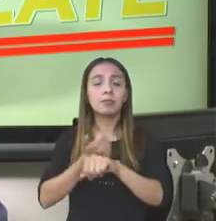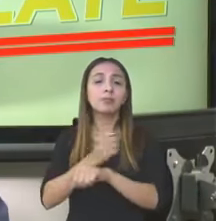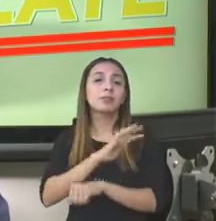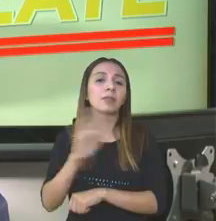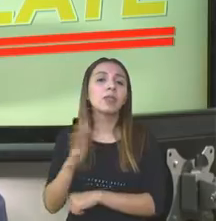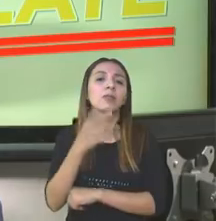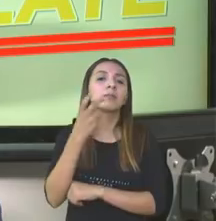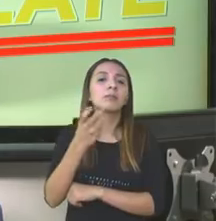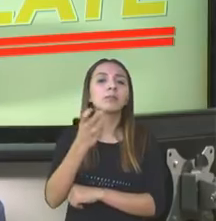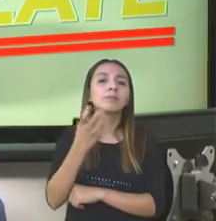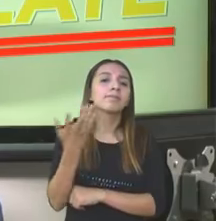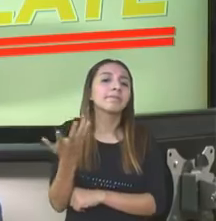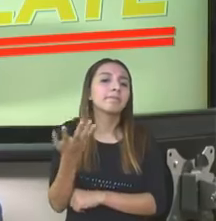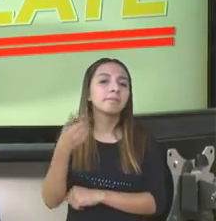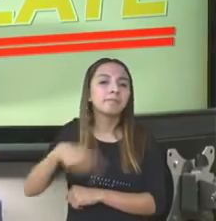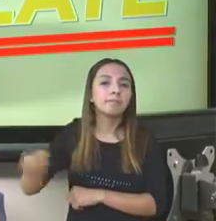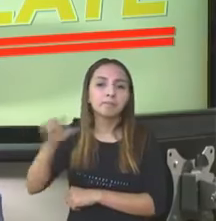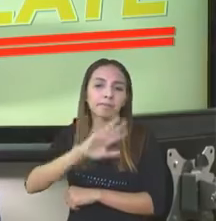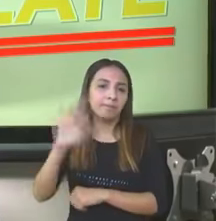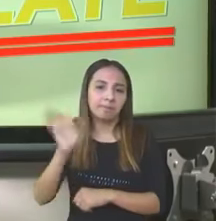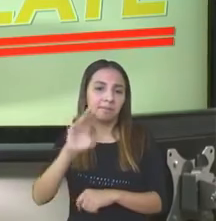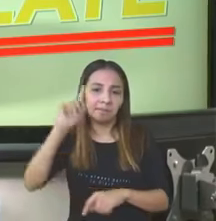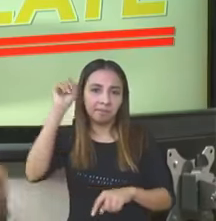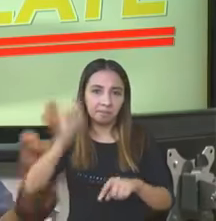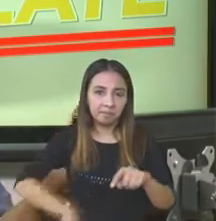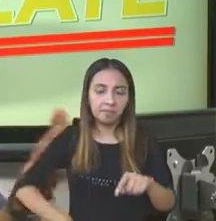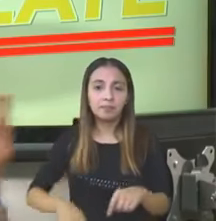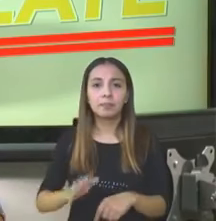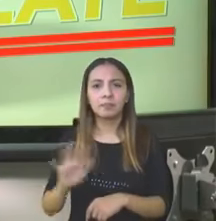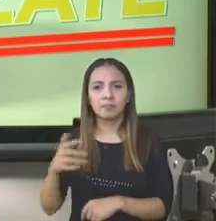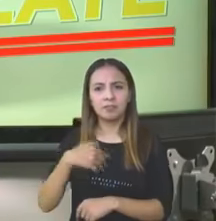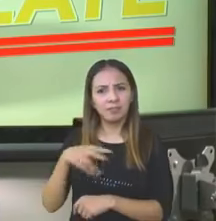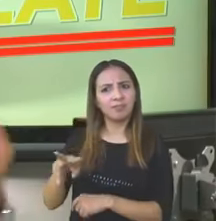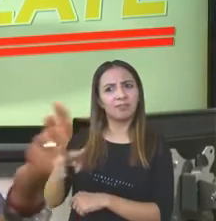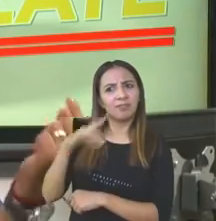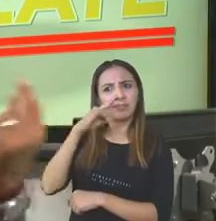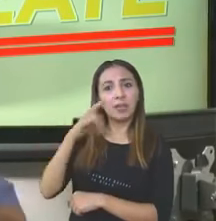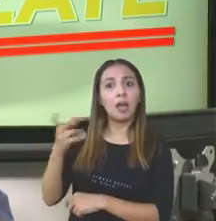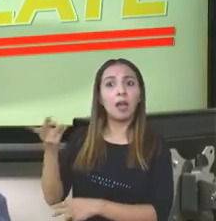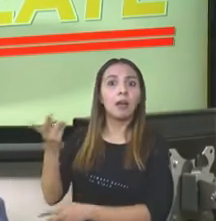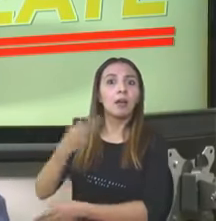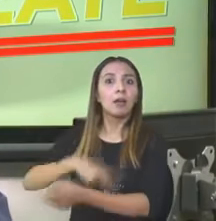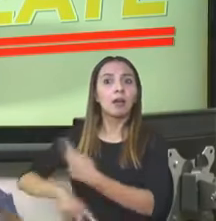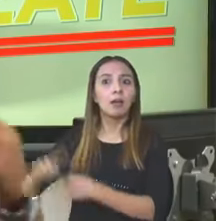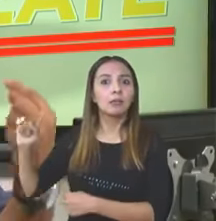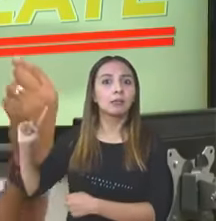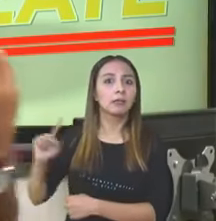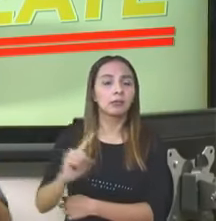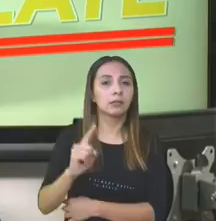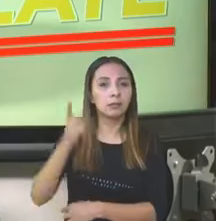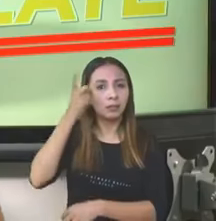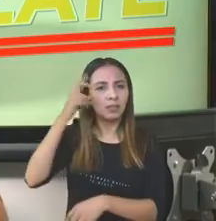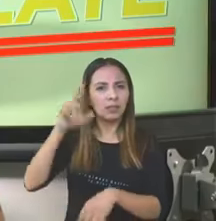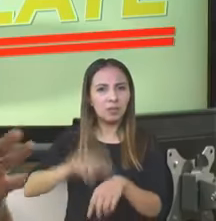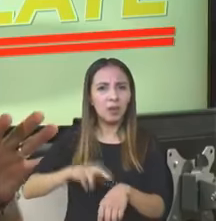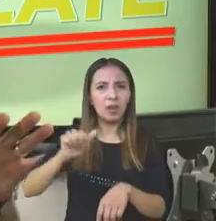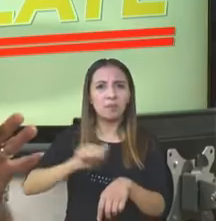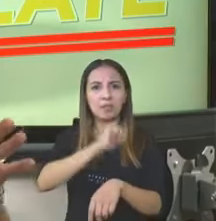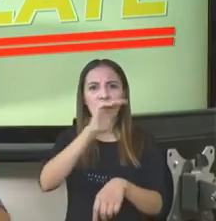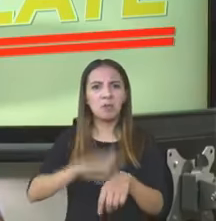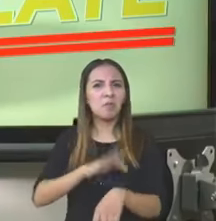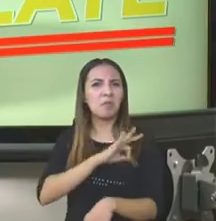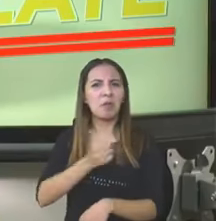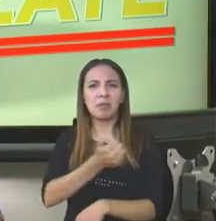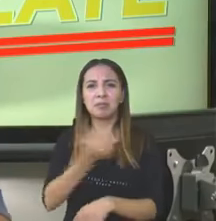lo que tuvieron que hacer es retirarlo. Me llamó la atención porque ya venía el rector y venía un administrativo y venían, o sea, fueron como